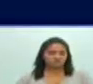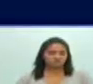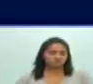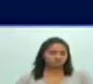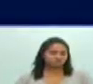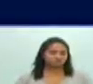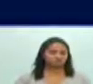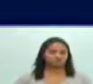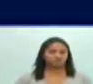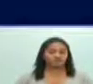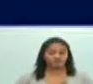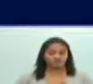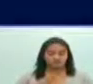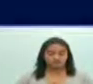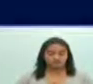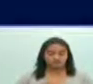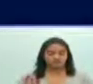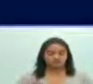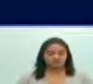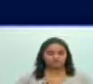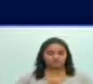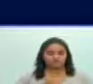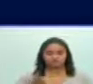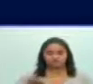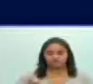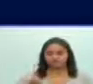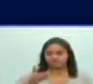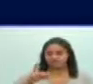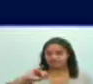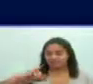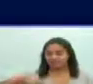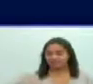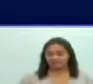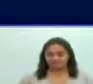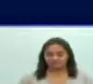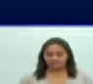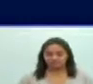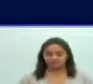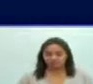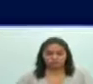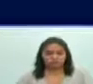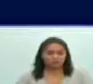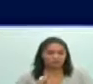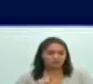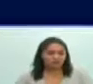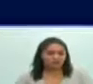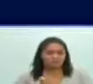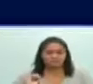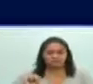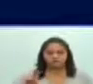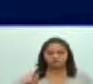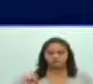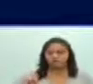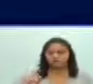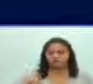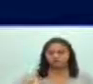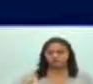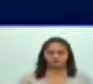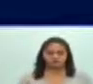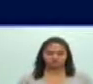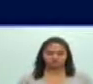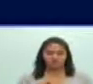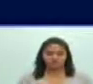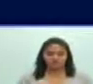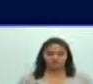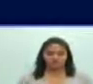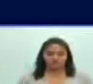realiza función adjetiva cuando modifican al sustantivo, por supuesto, le es dable esta función